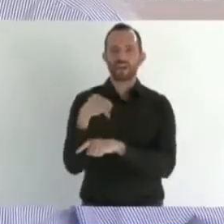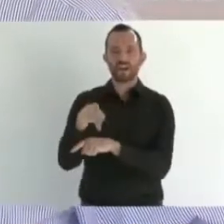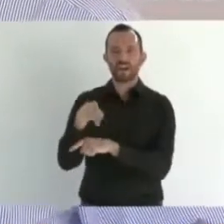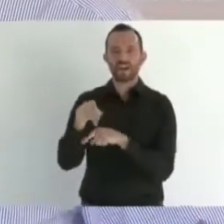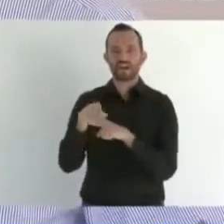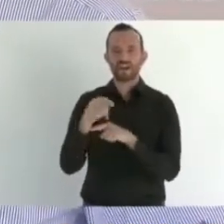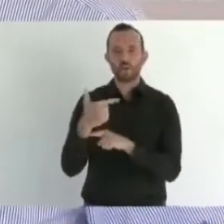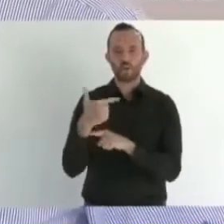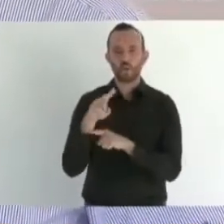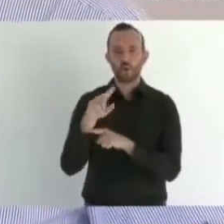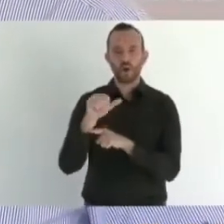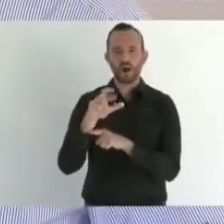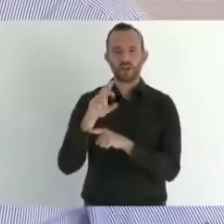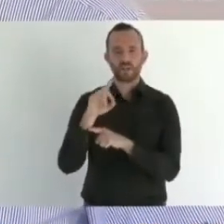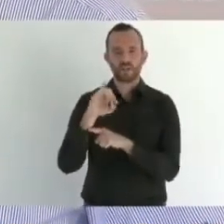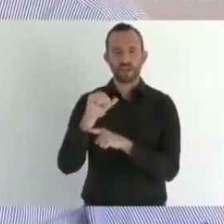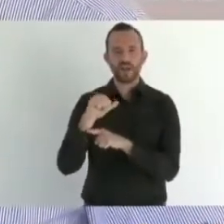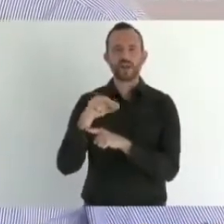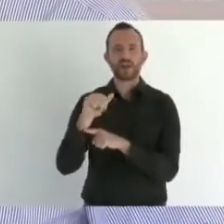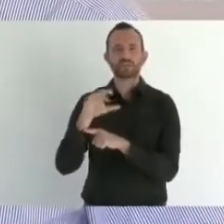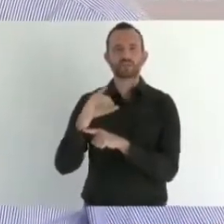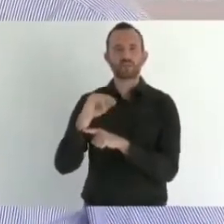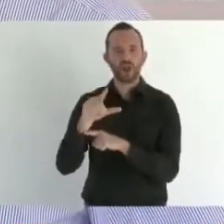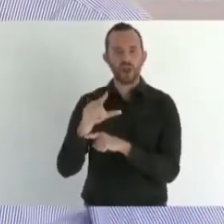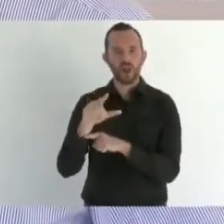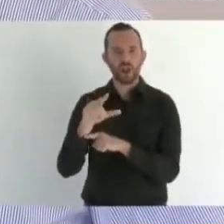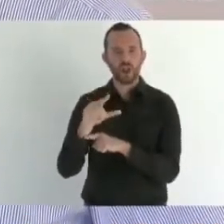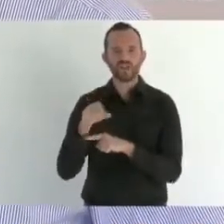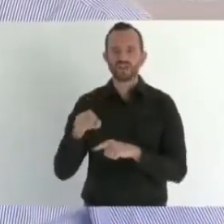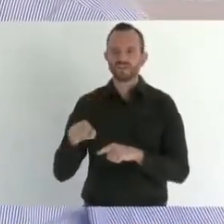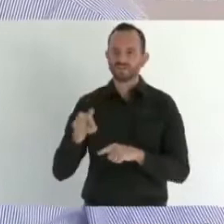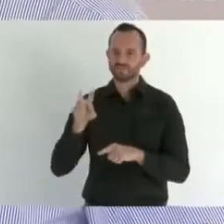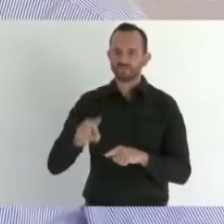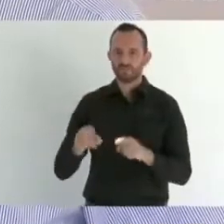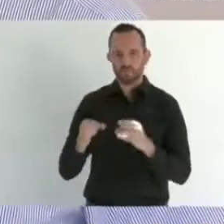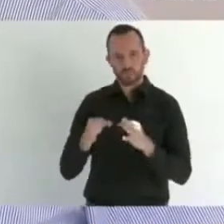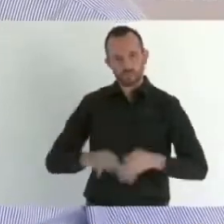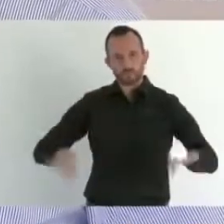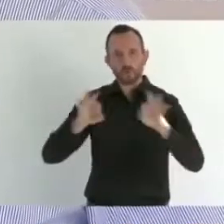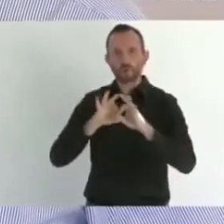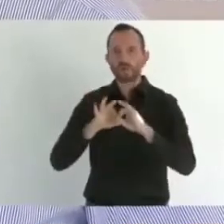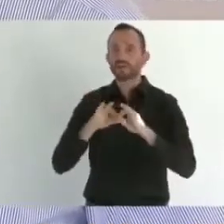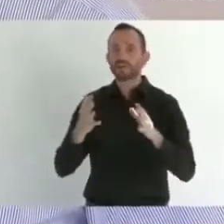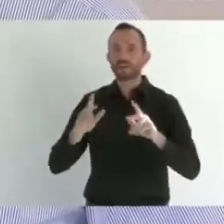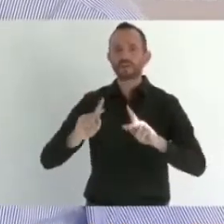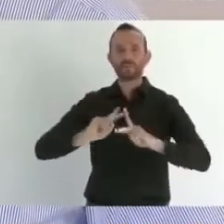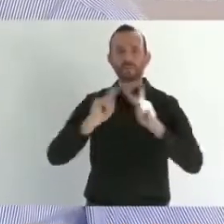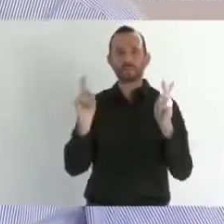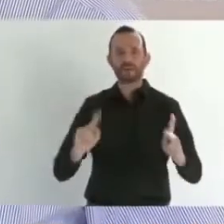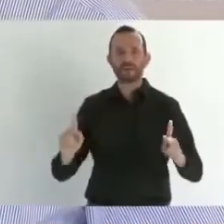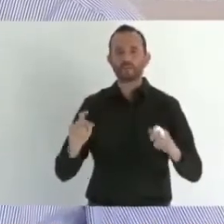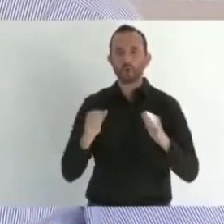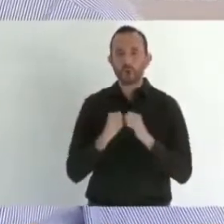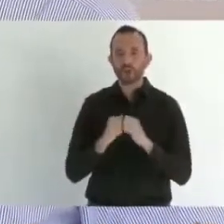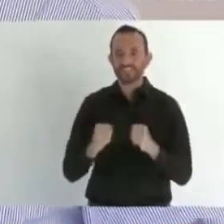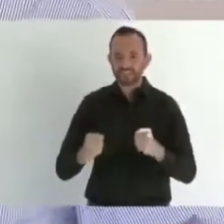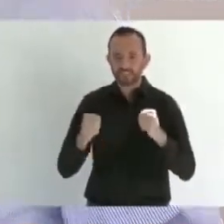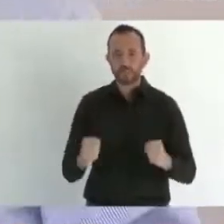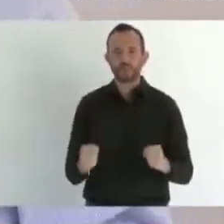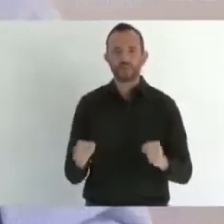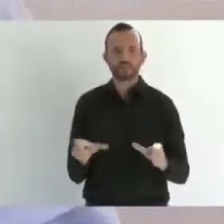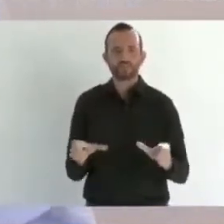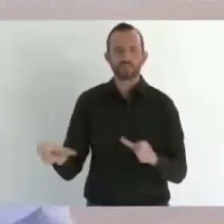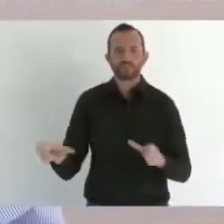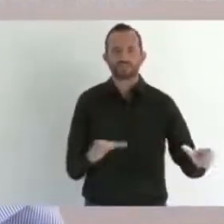importante que haya paz haya tranquilidad aquí han habido